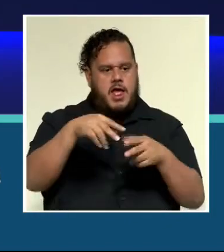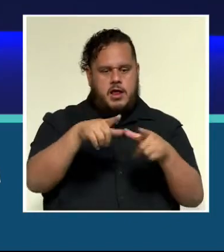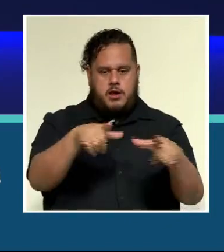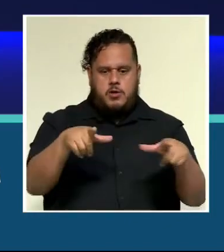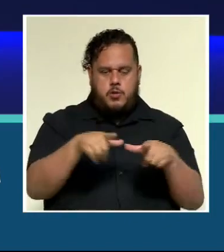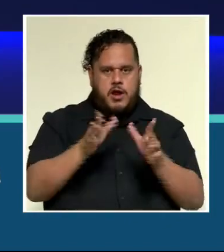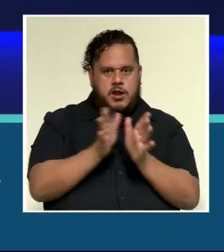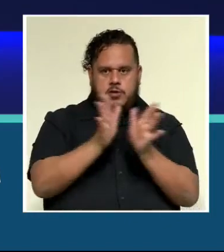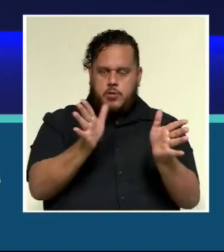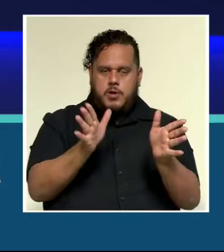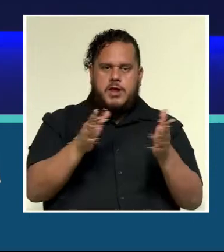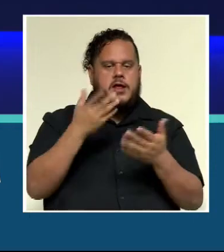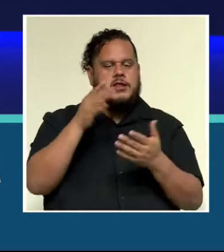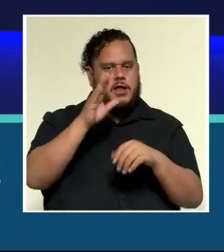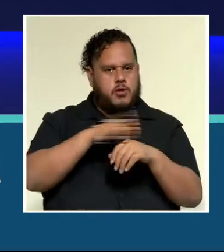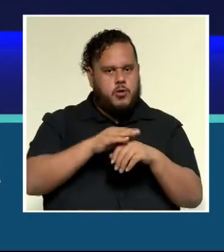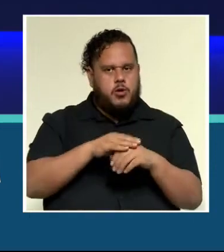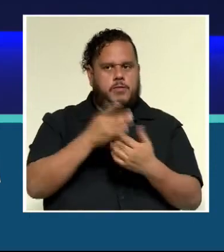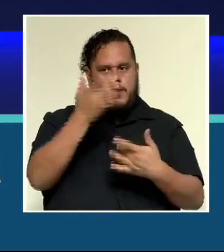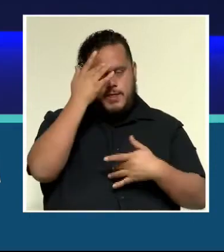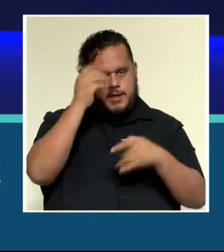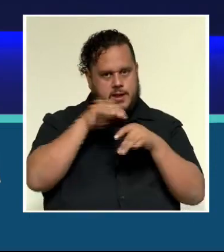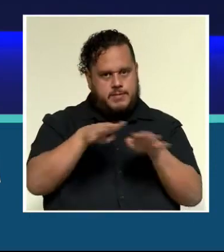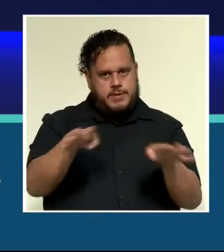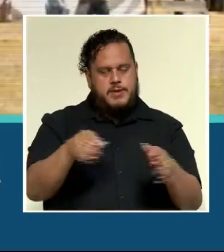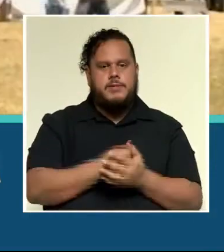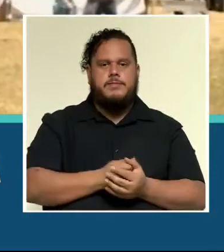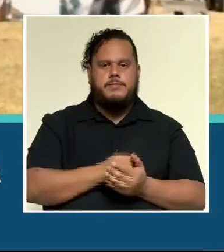al escenario que se vive por la pandemia.